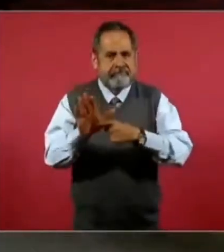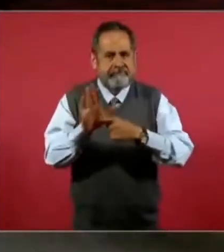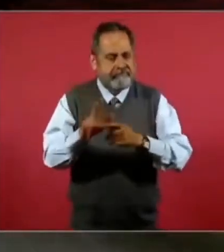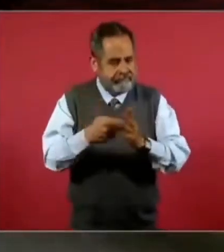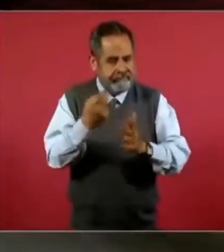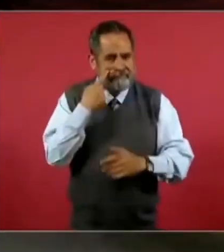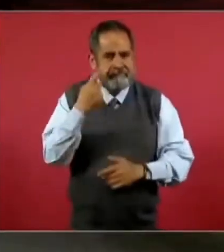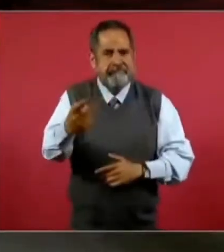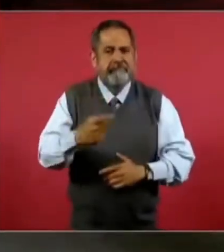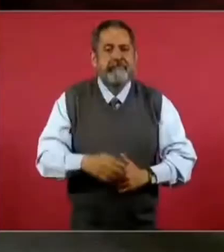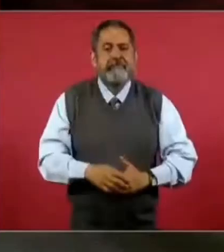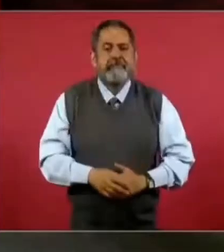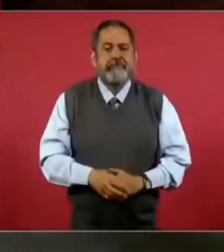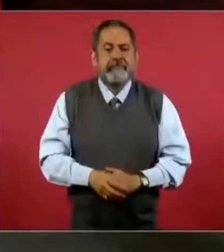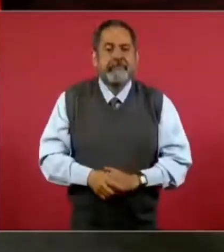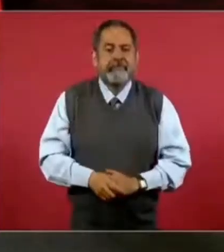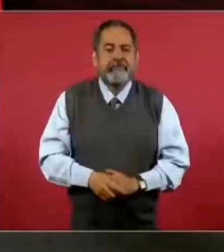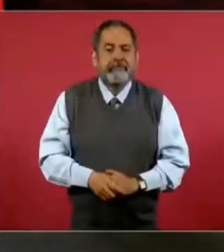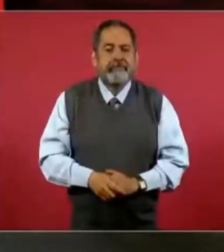la